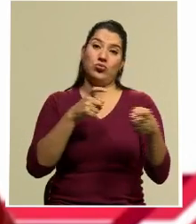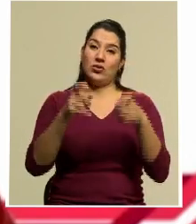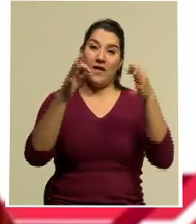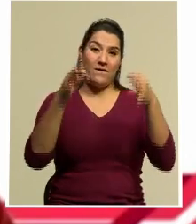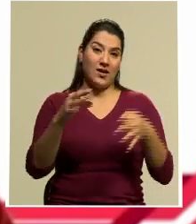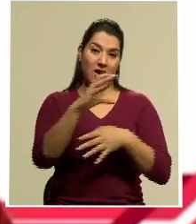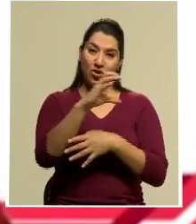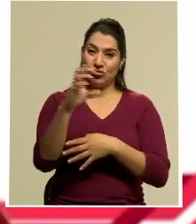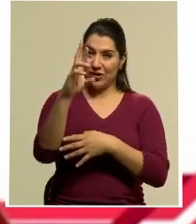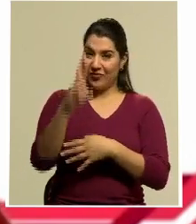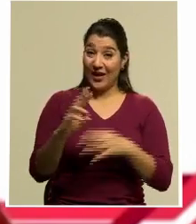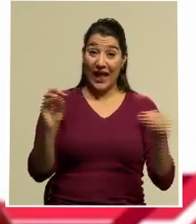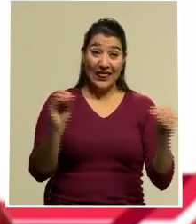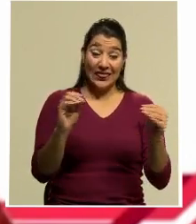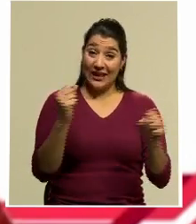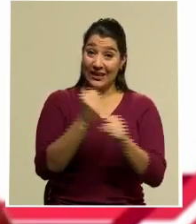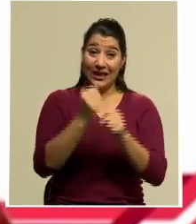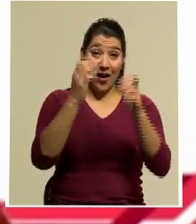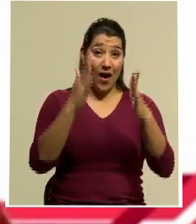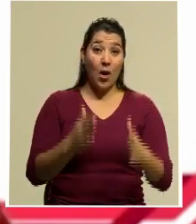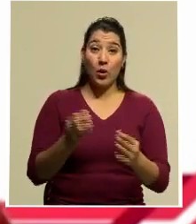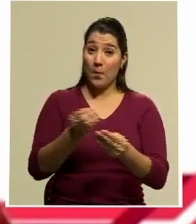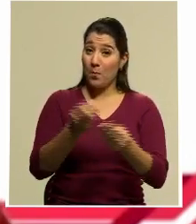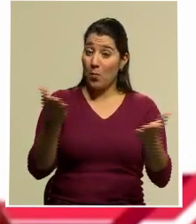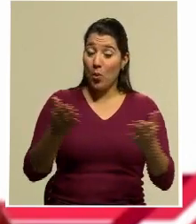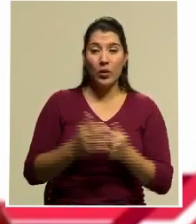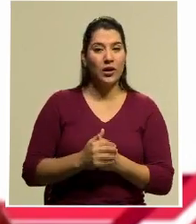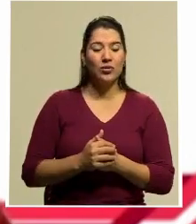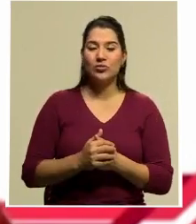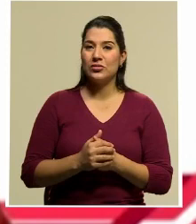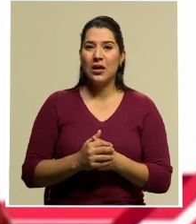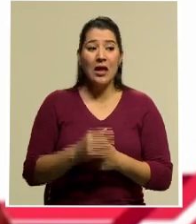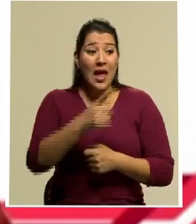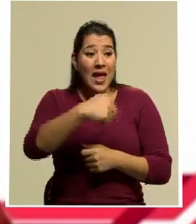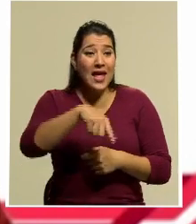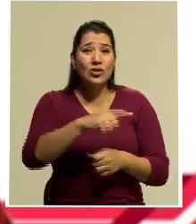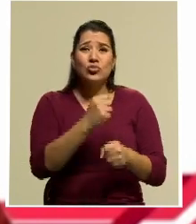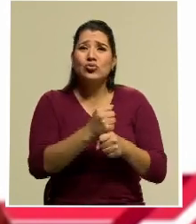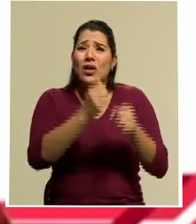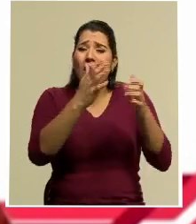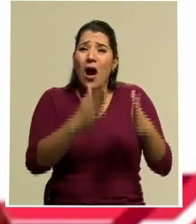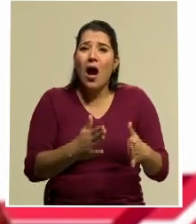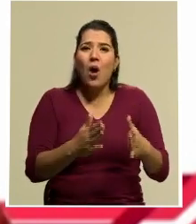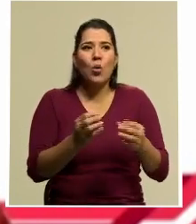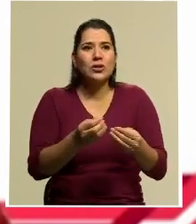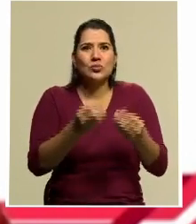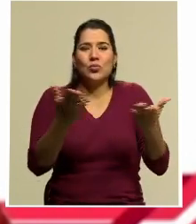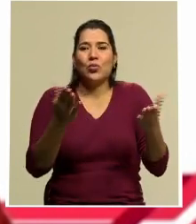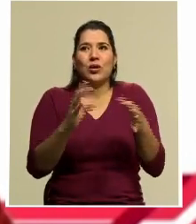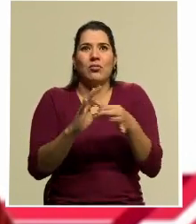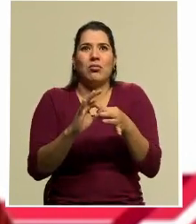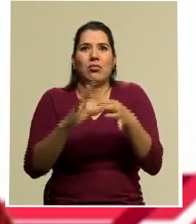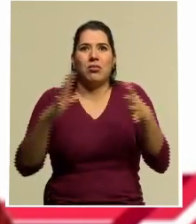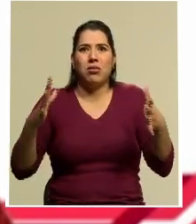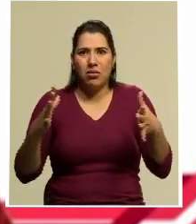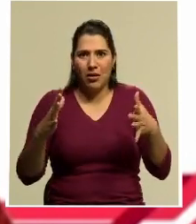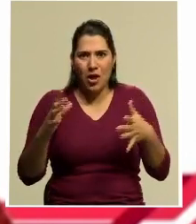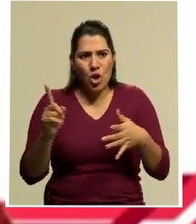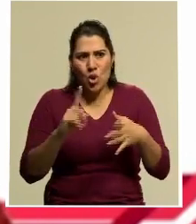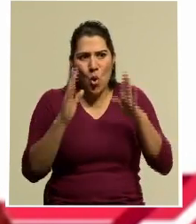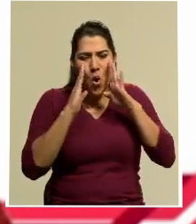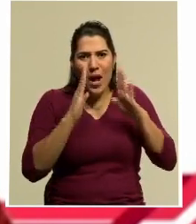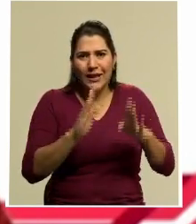funcionarios públicos. Se siente totalmente desvinculado de las necesidades y de